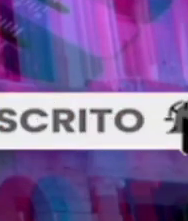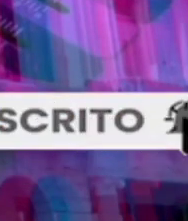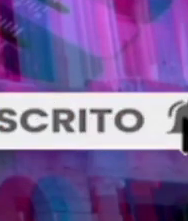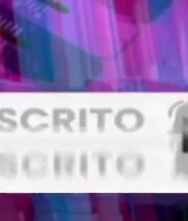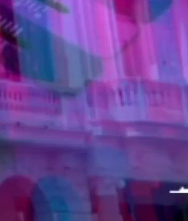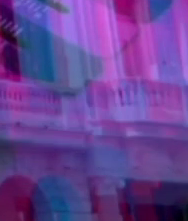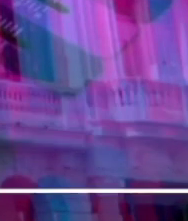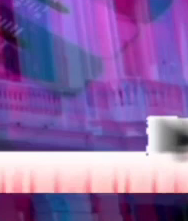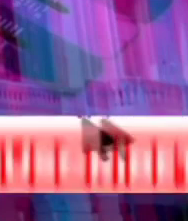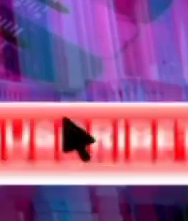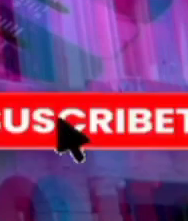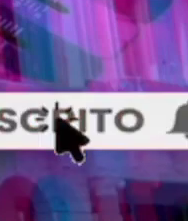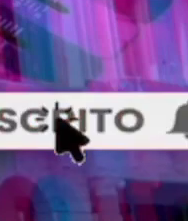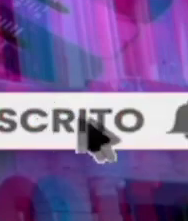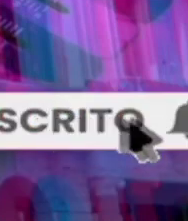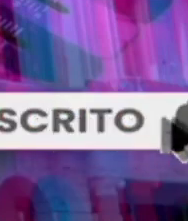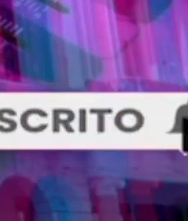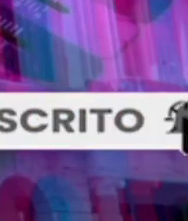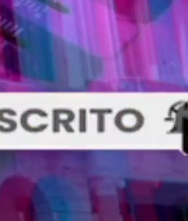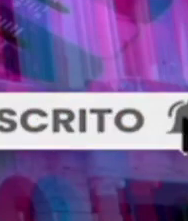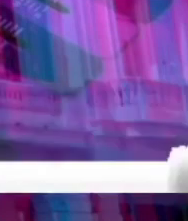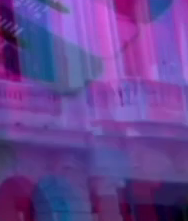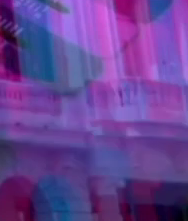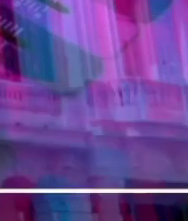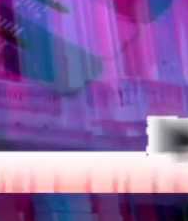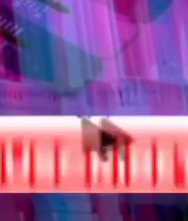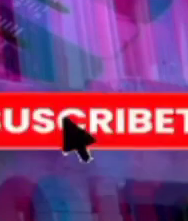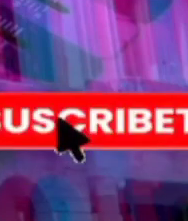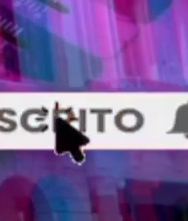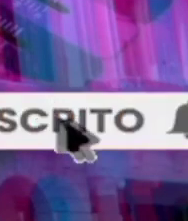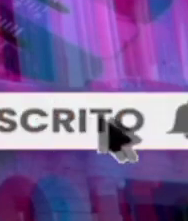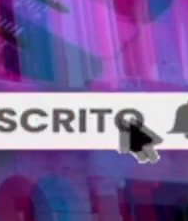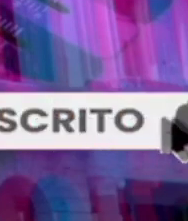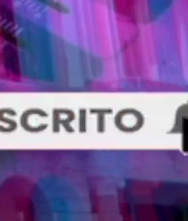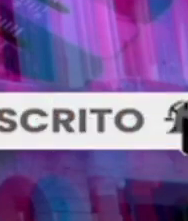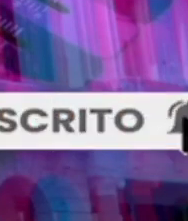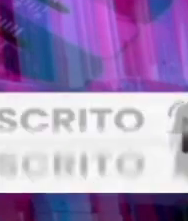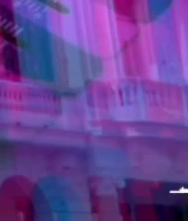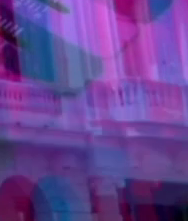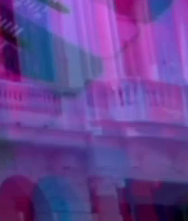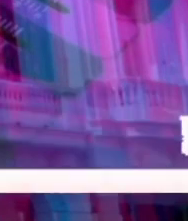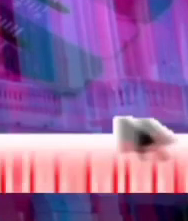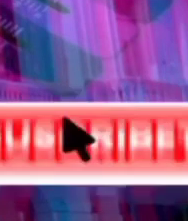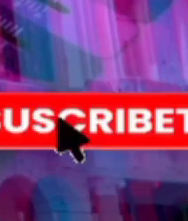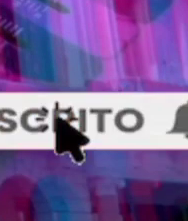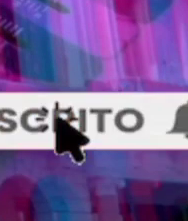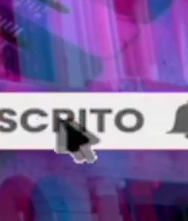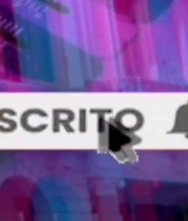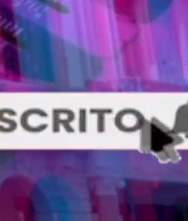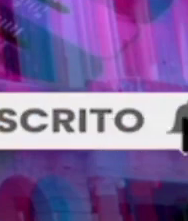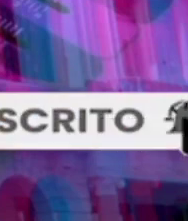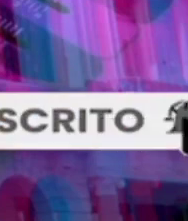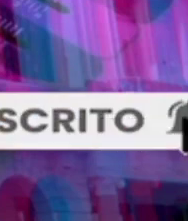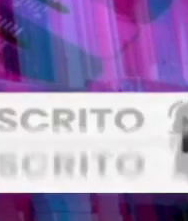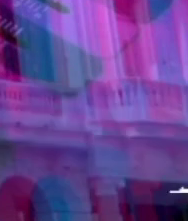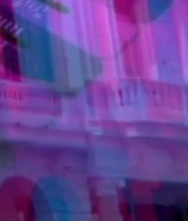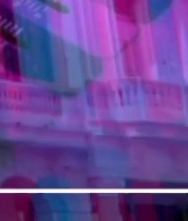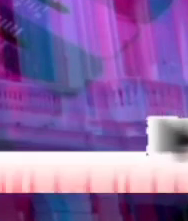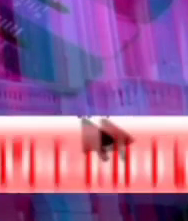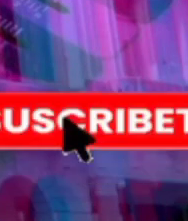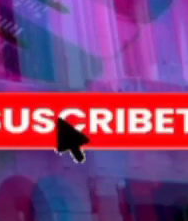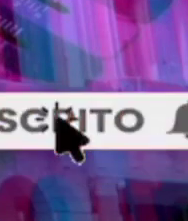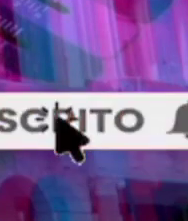amigos. Ay, no olvides darle a la campanita. Así la plataforma te notificará cuando subamos un